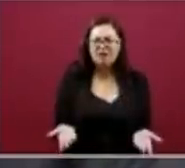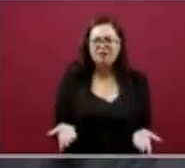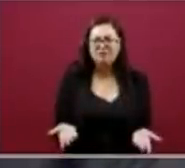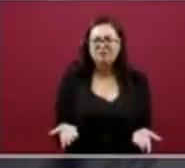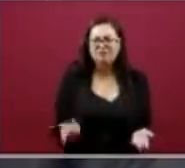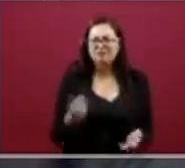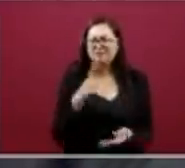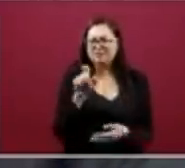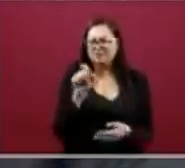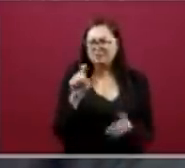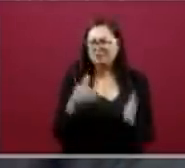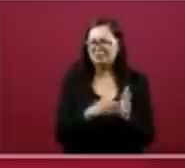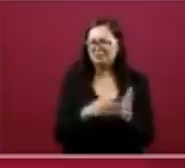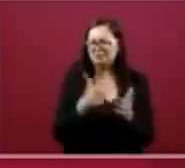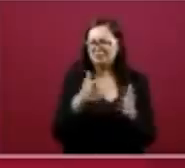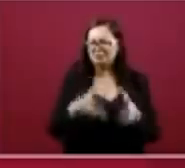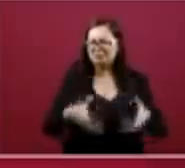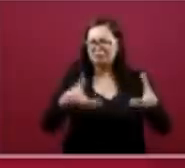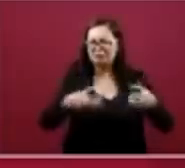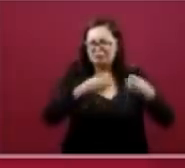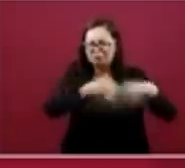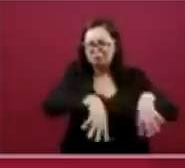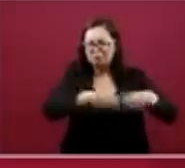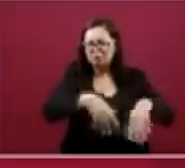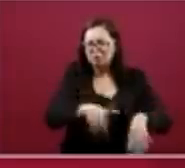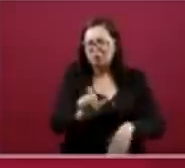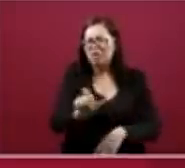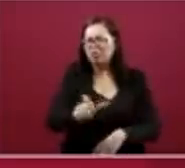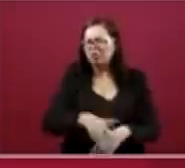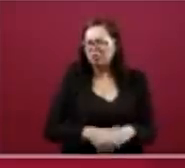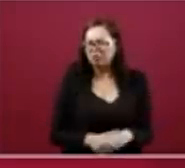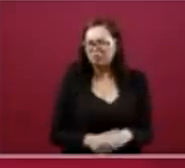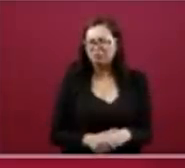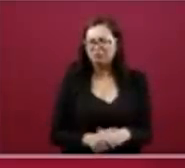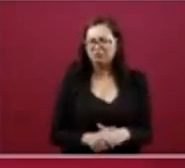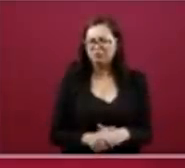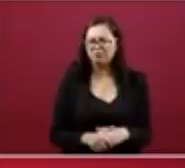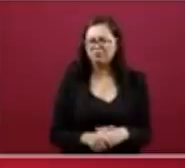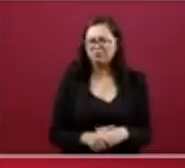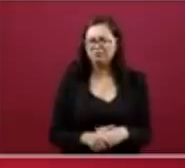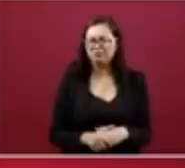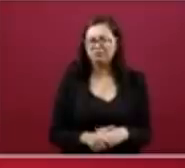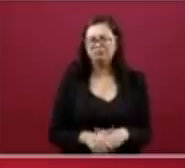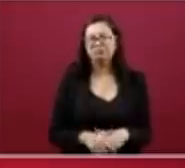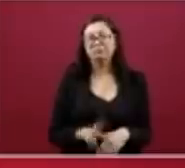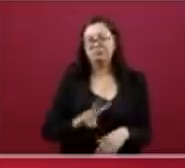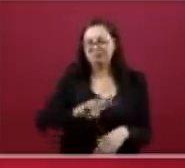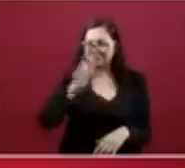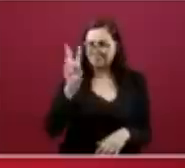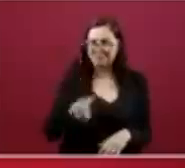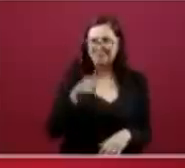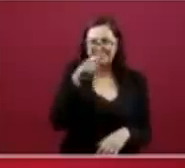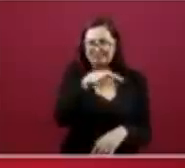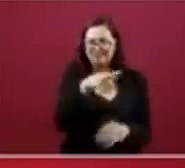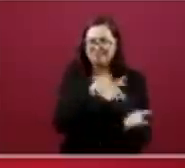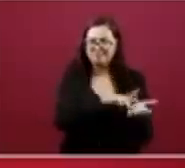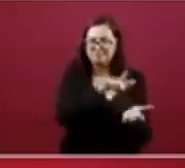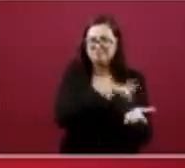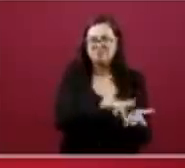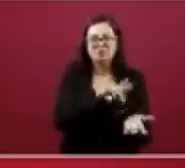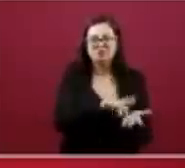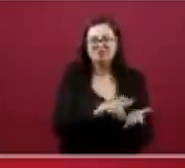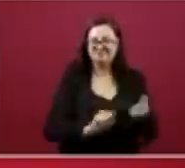tira 120 mil ejemplares diarios? Era el gran sostén del